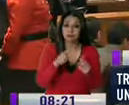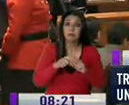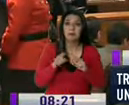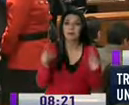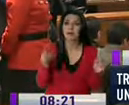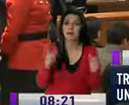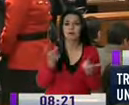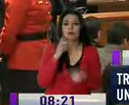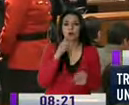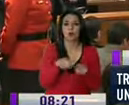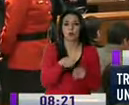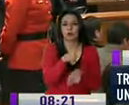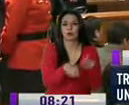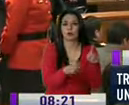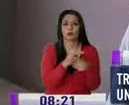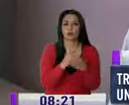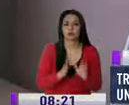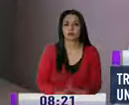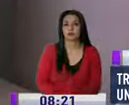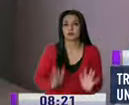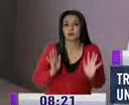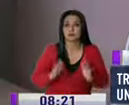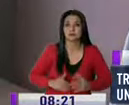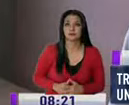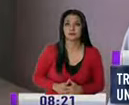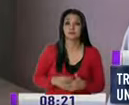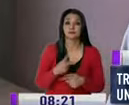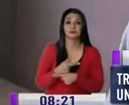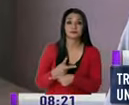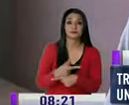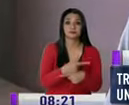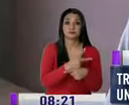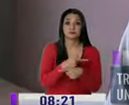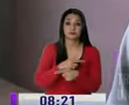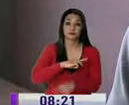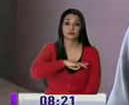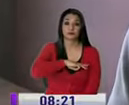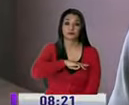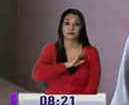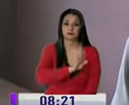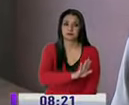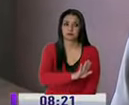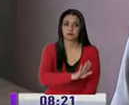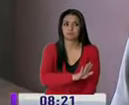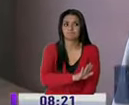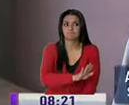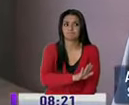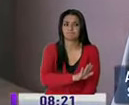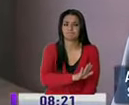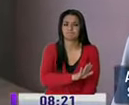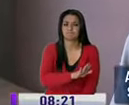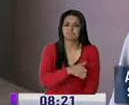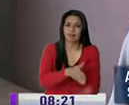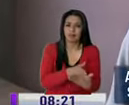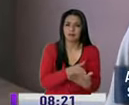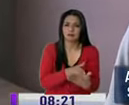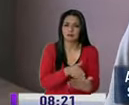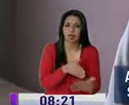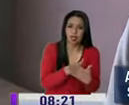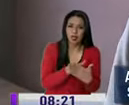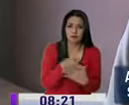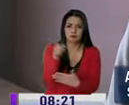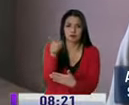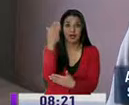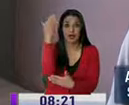no así desde algunos concejales. El Consejo Metropolitano de la ciudad pues ha puesto definitivamente ciertas trabas